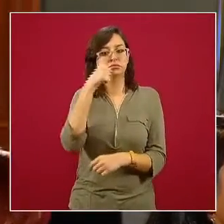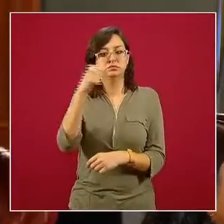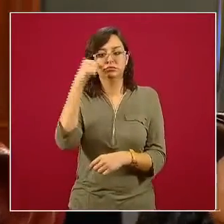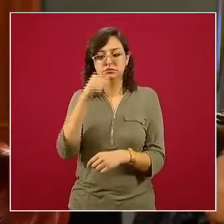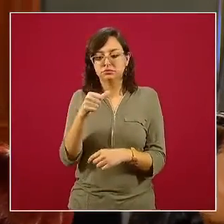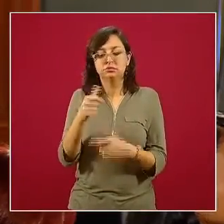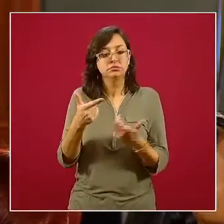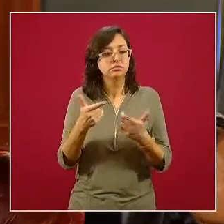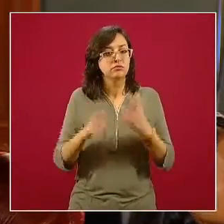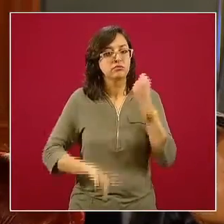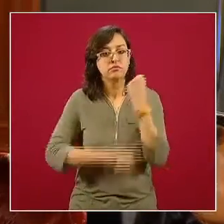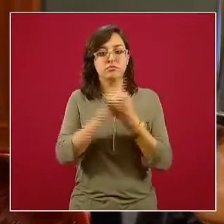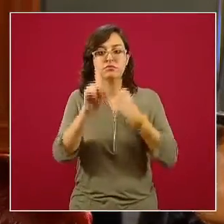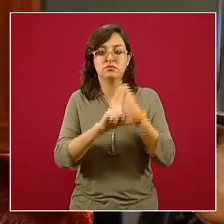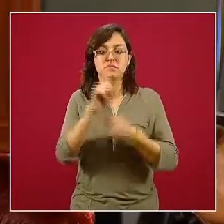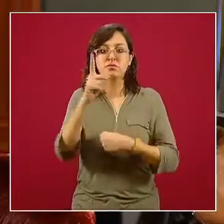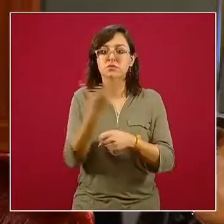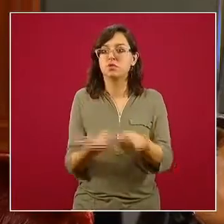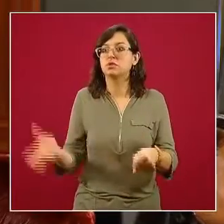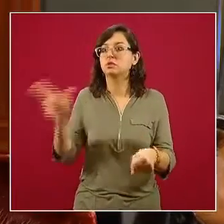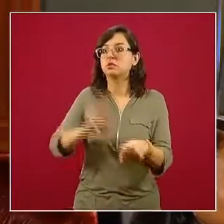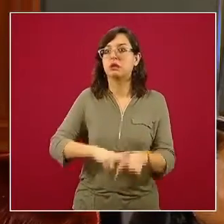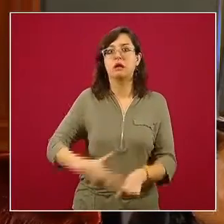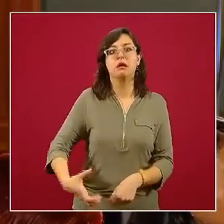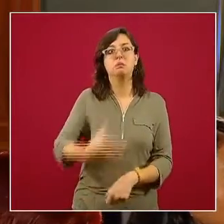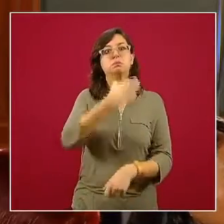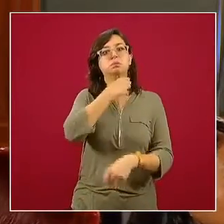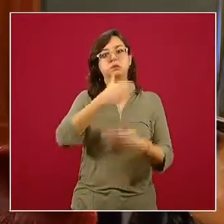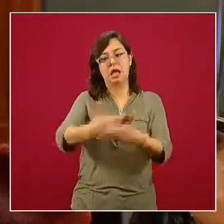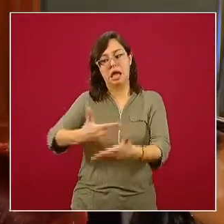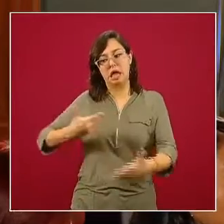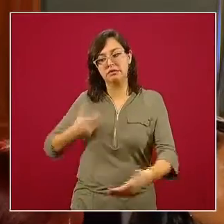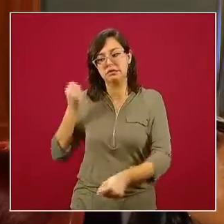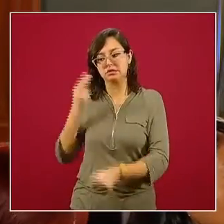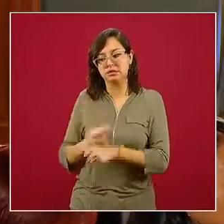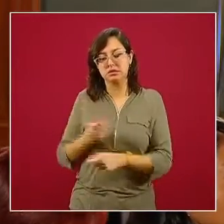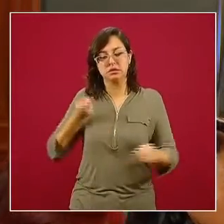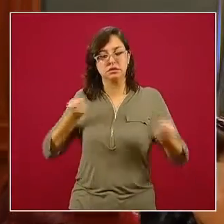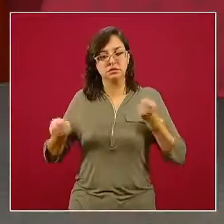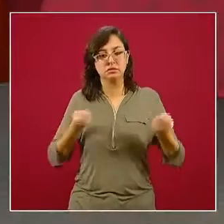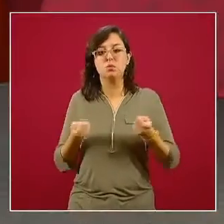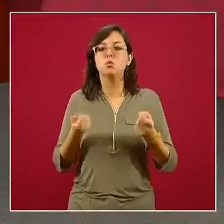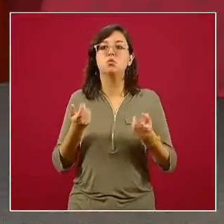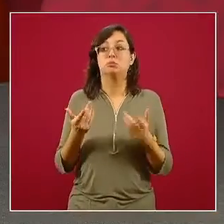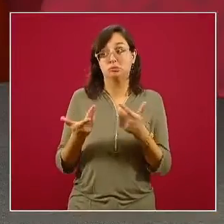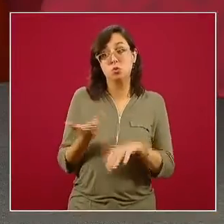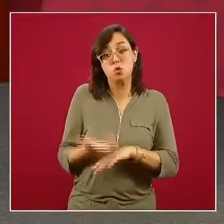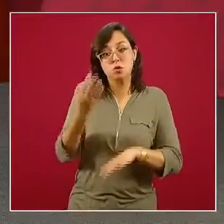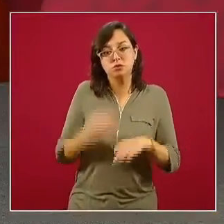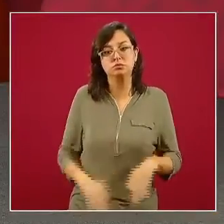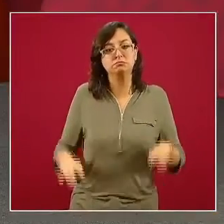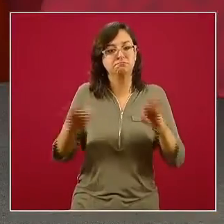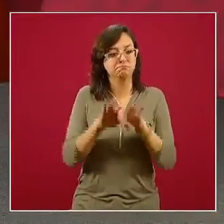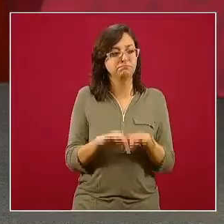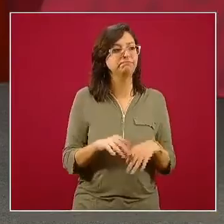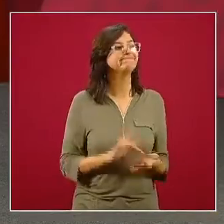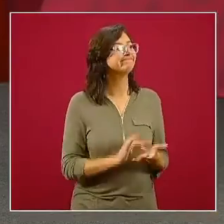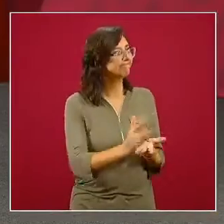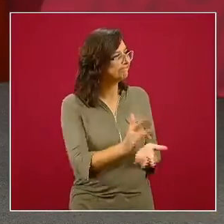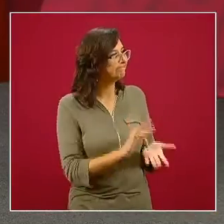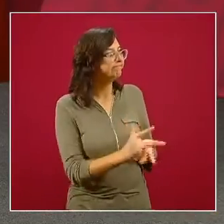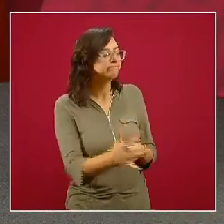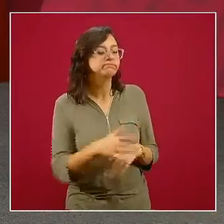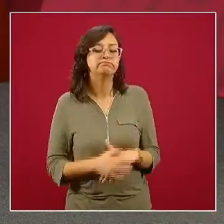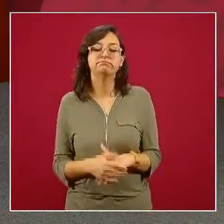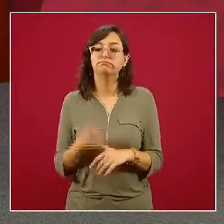una crisis hospitalaria. Eso ha sido muy importante. Gracias. El hecho de monitorear cómo avanzaba la